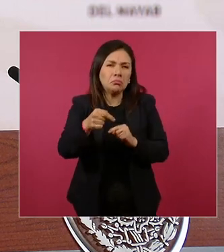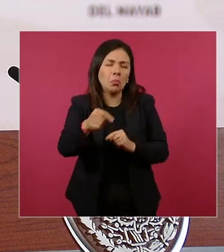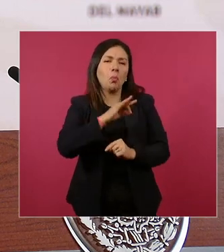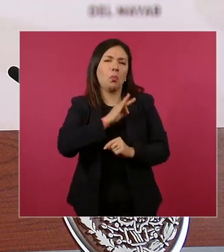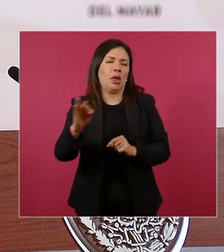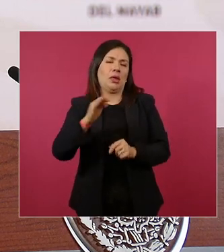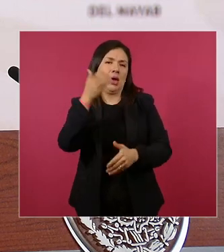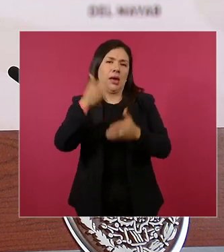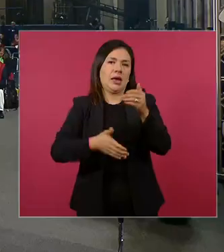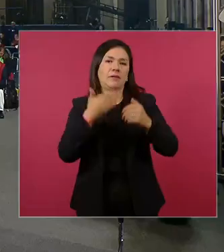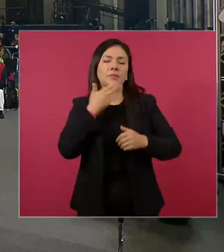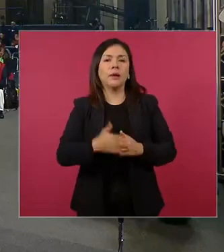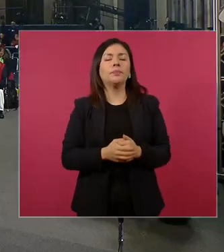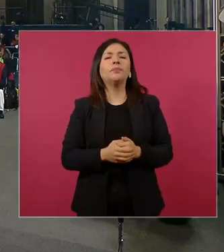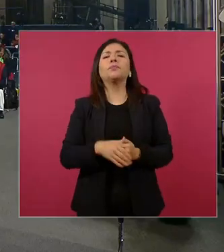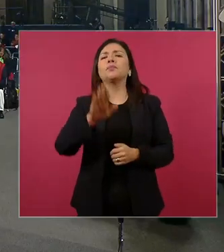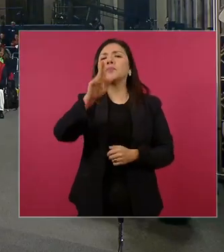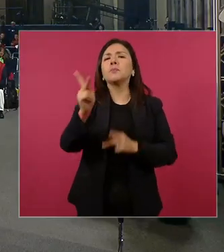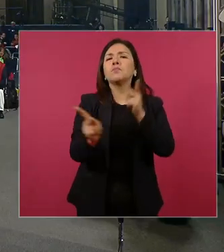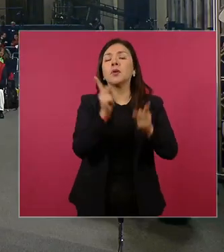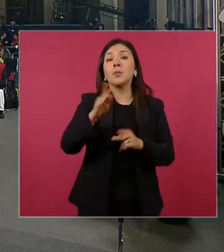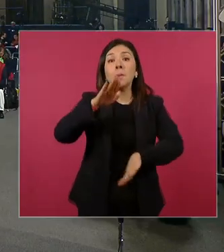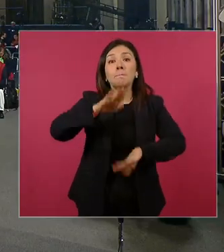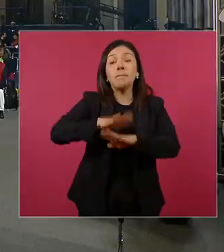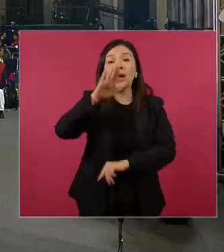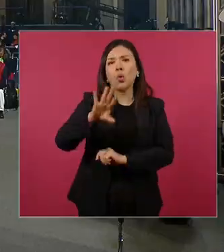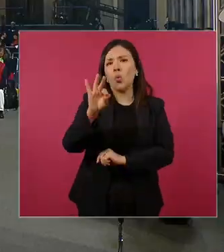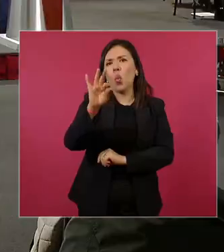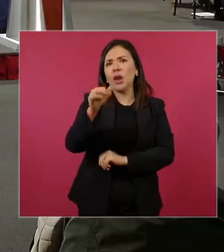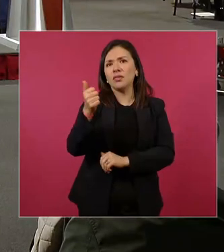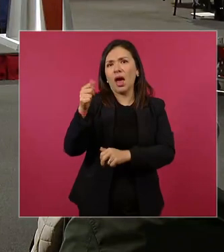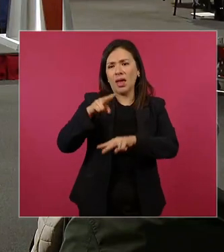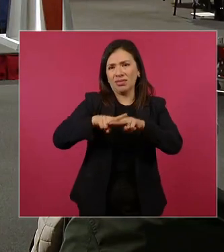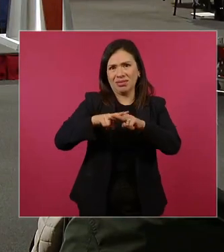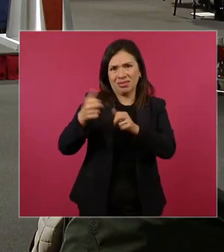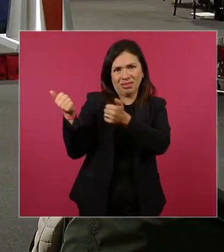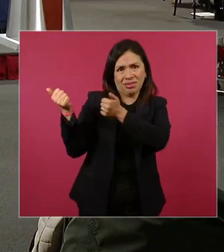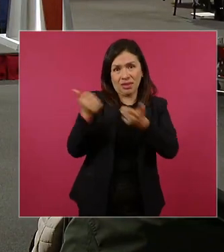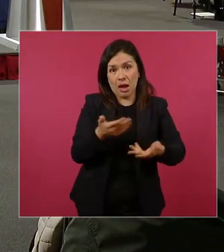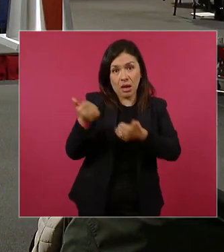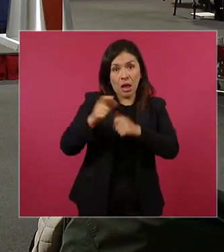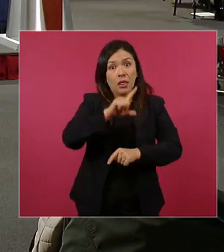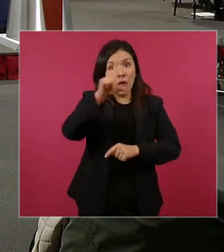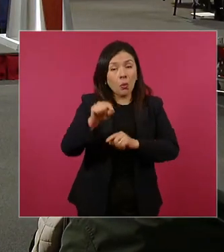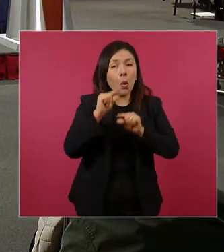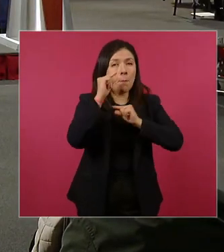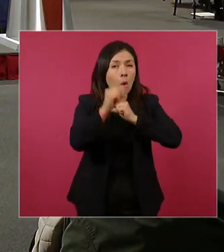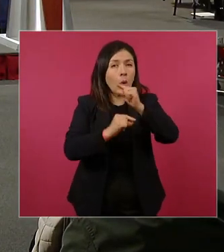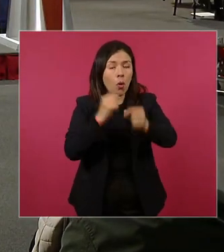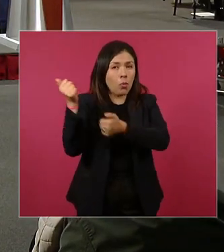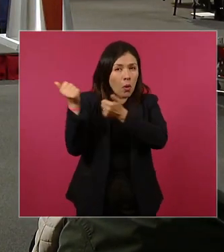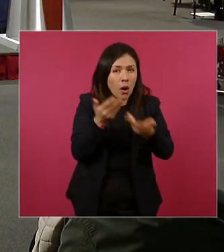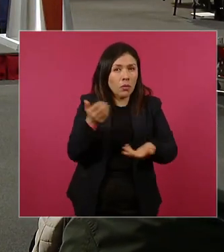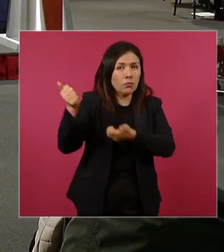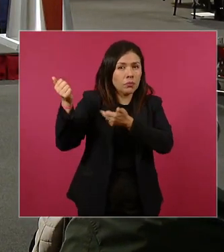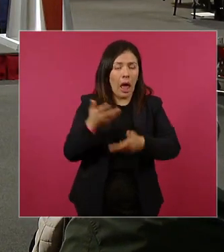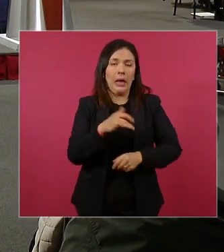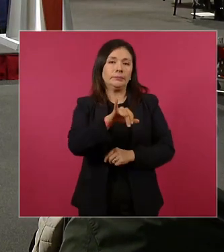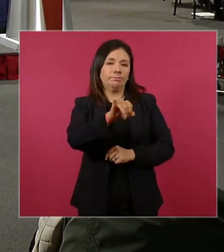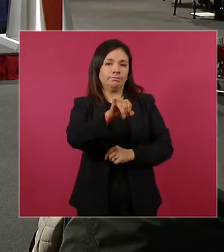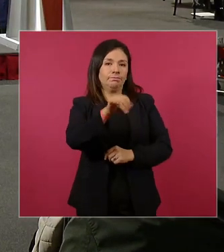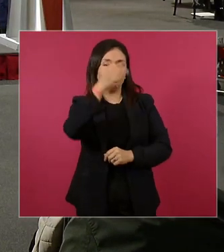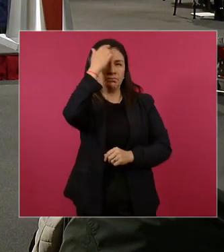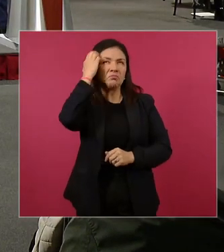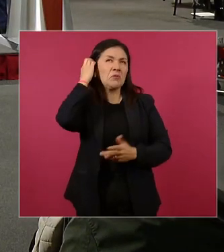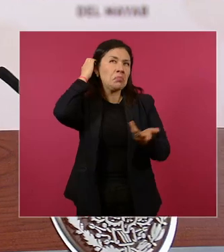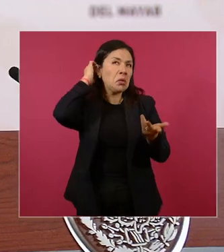concluir. ¿Los otros 40 trenes se traerían paulatinamente ya, sí, en el sexenio de, sí, la doctora Claudia Sheinbaum? Sí,